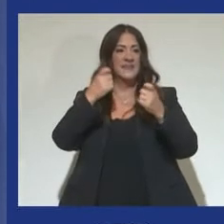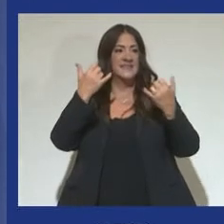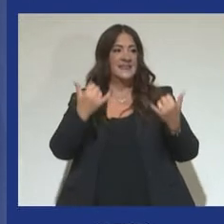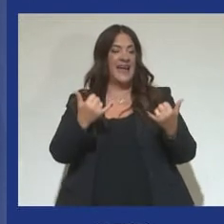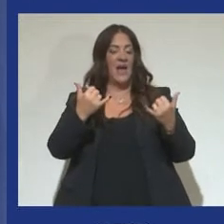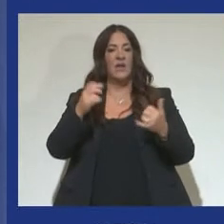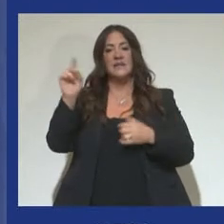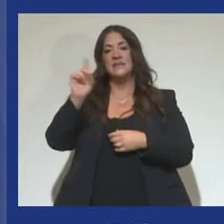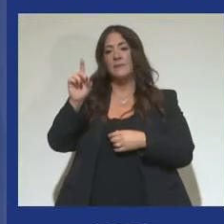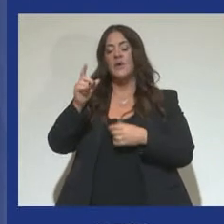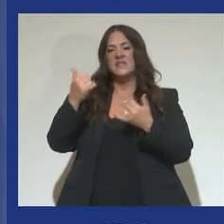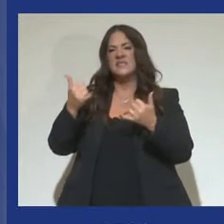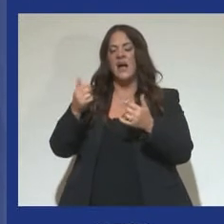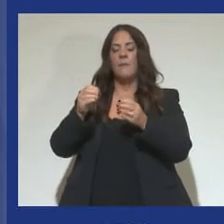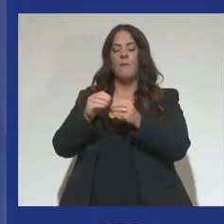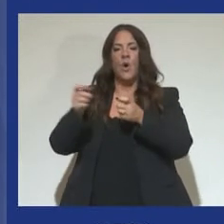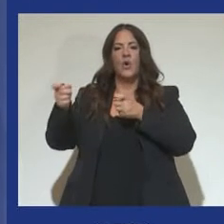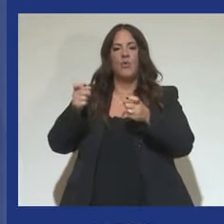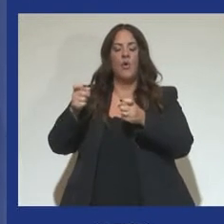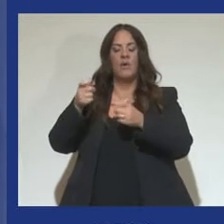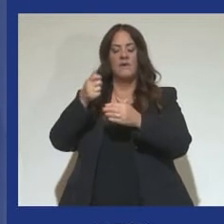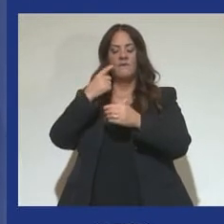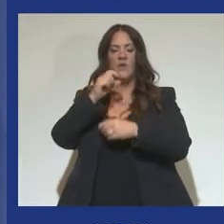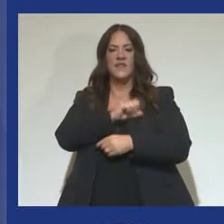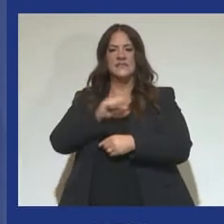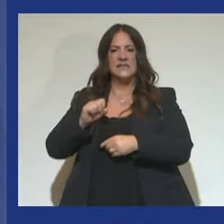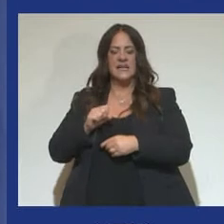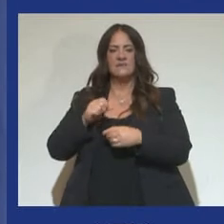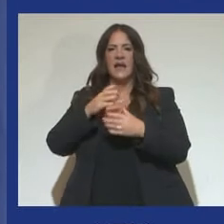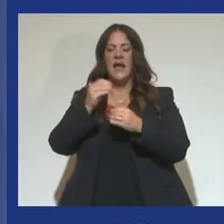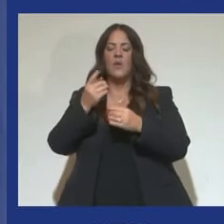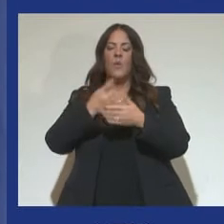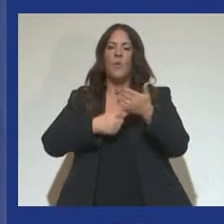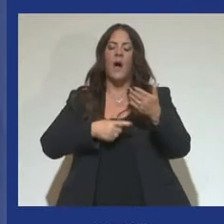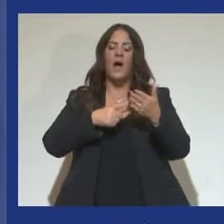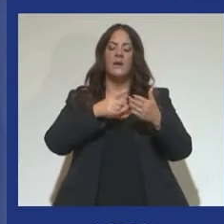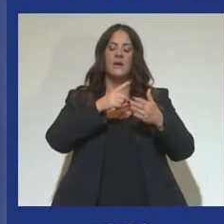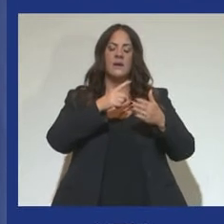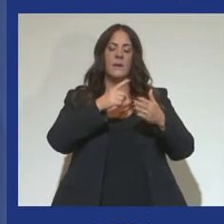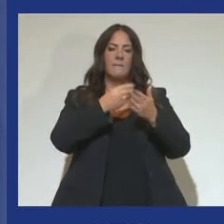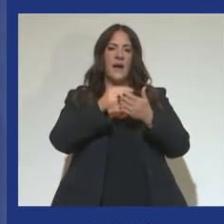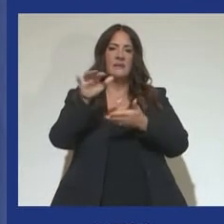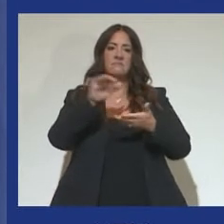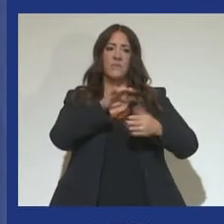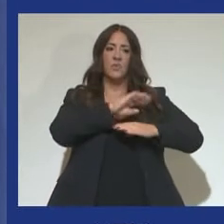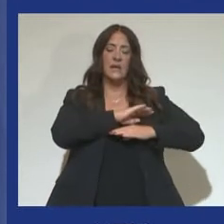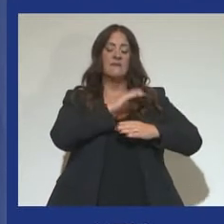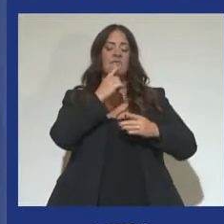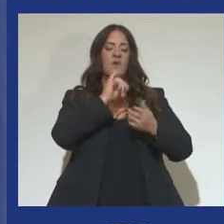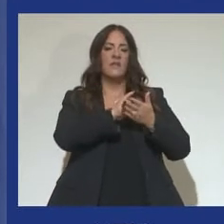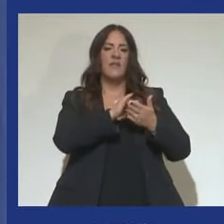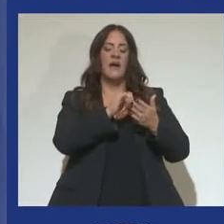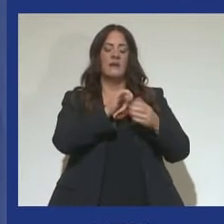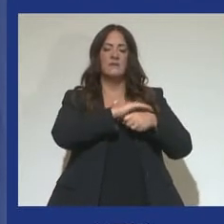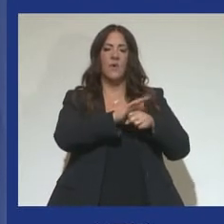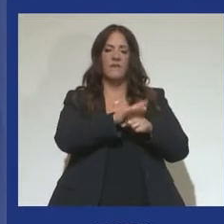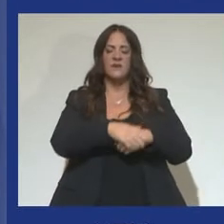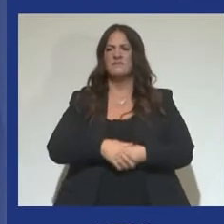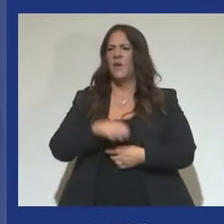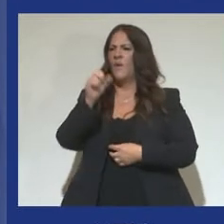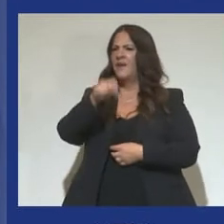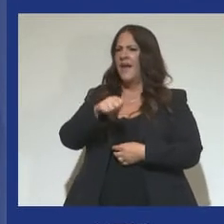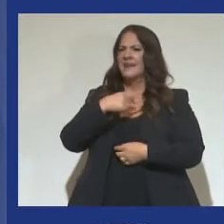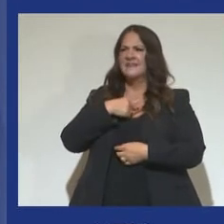recibir esta ayuda ahora que los demócratas con los controlan ensenada estamos muy